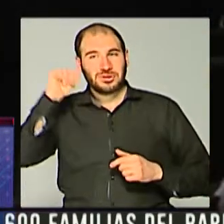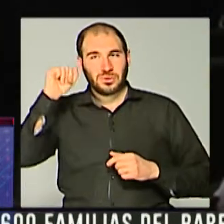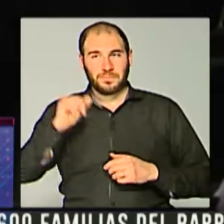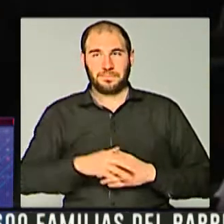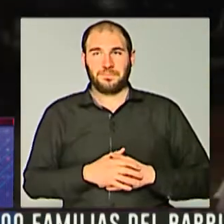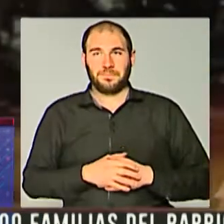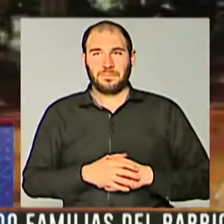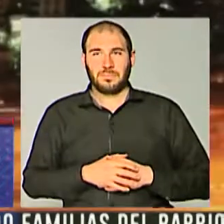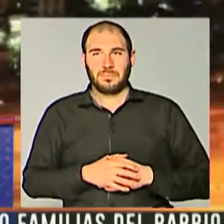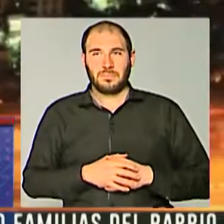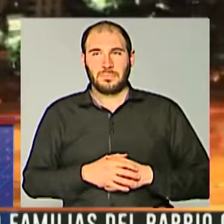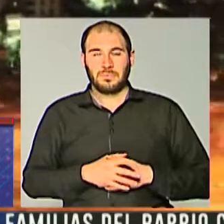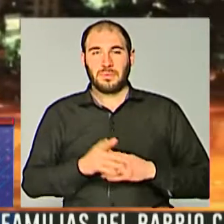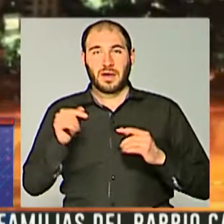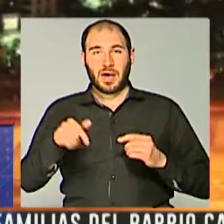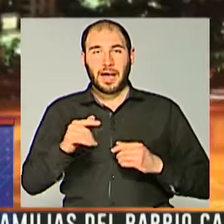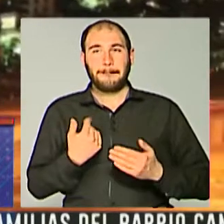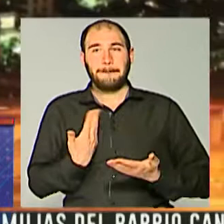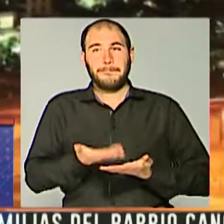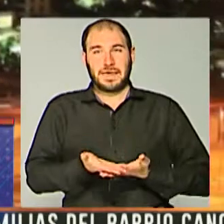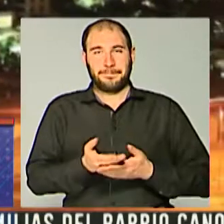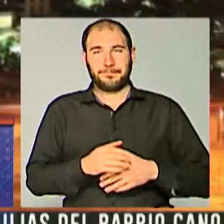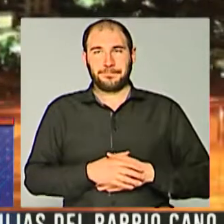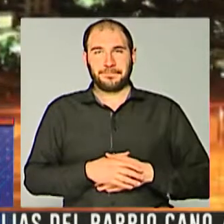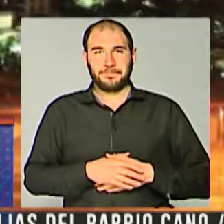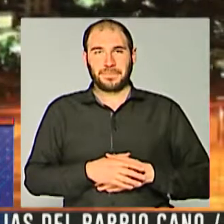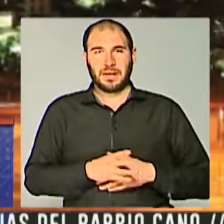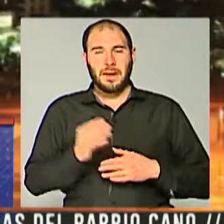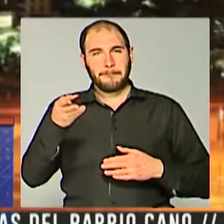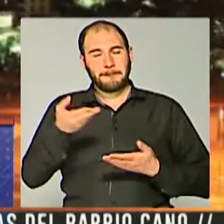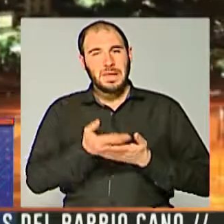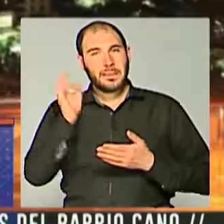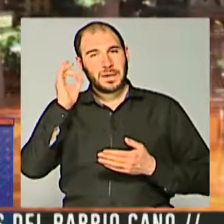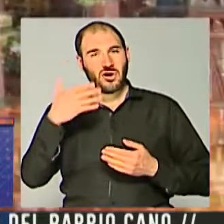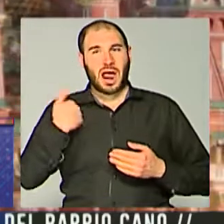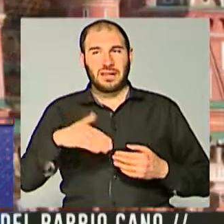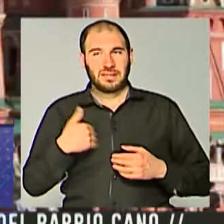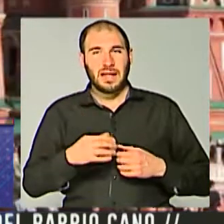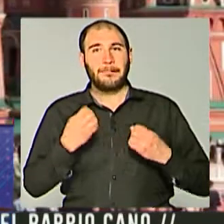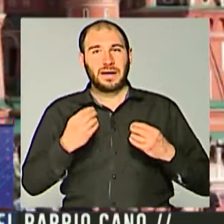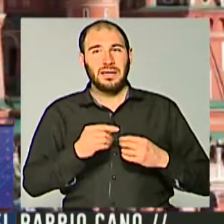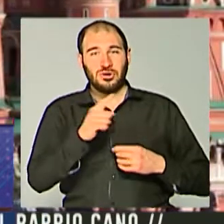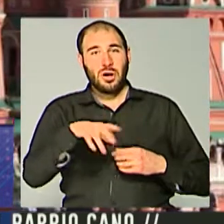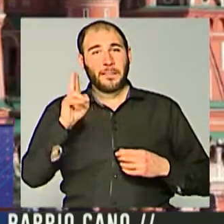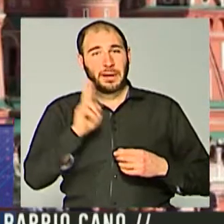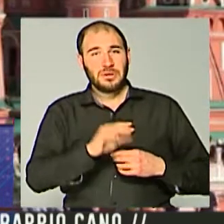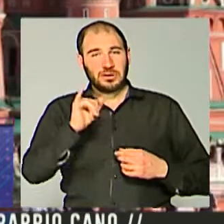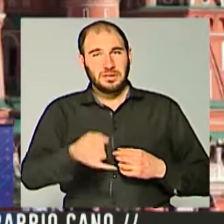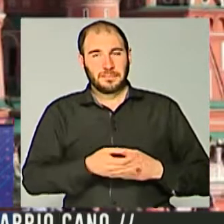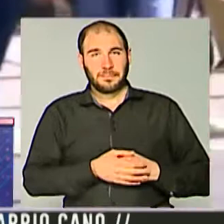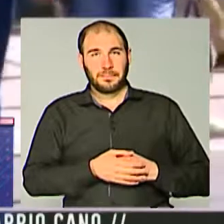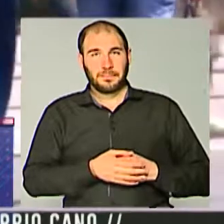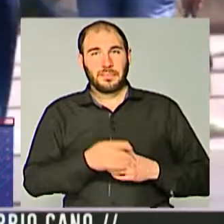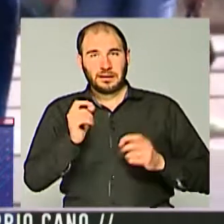hay ahí un pedido de de perdón por parte de la argentina para que le permitan esa